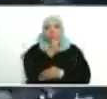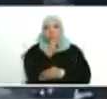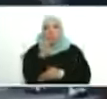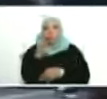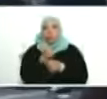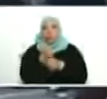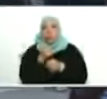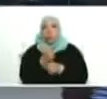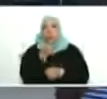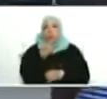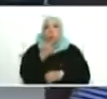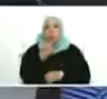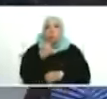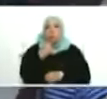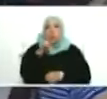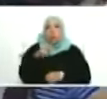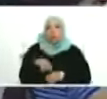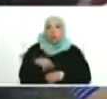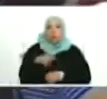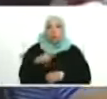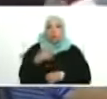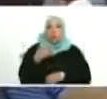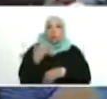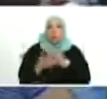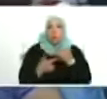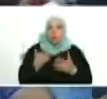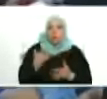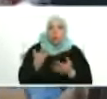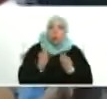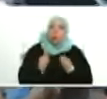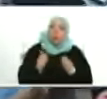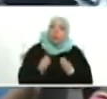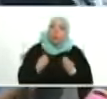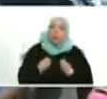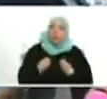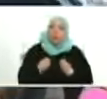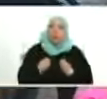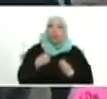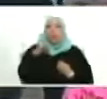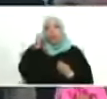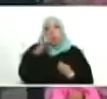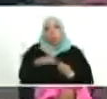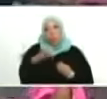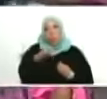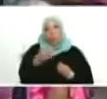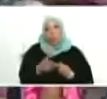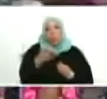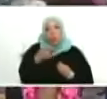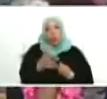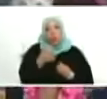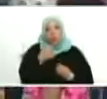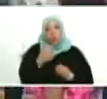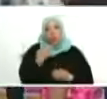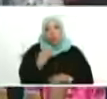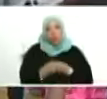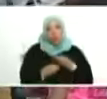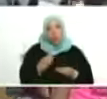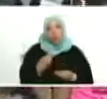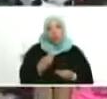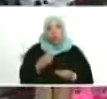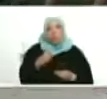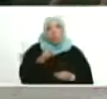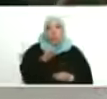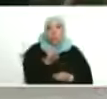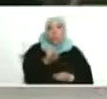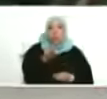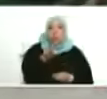este paisajismo también forman parte de la vida que se les está dando este espacio, porque es muy importante decirlo que aquí retiramos más de